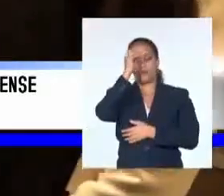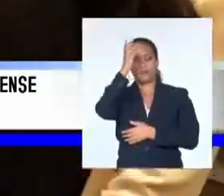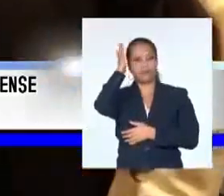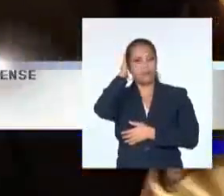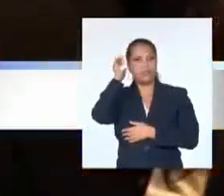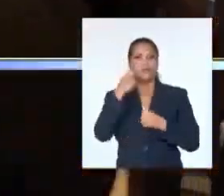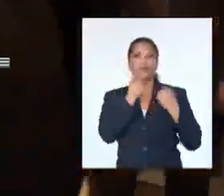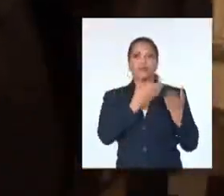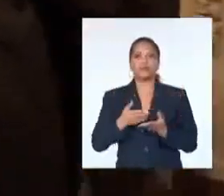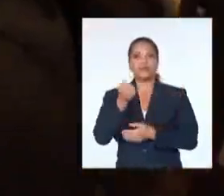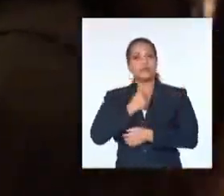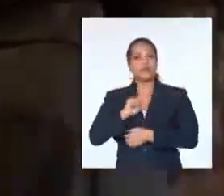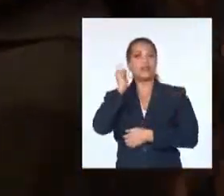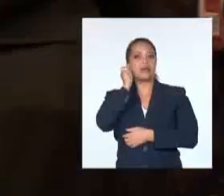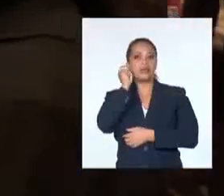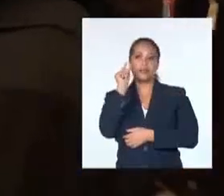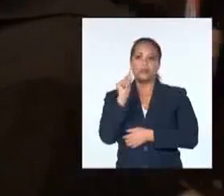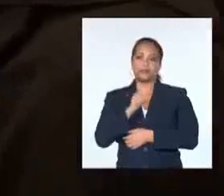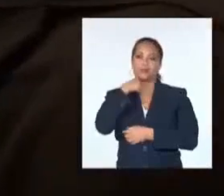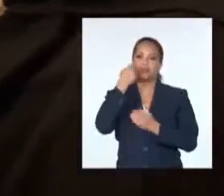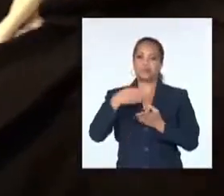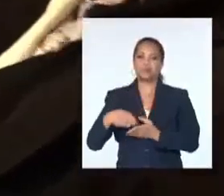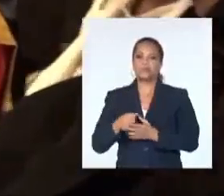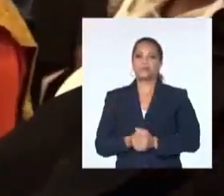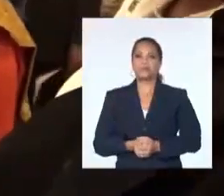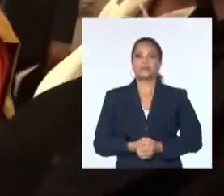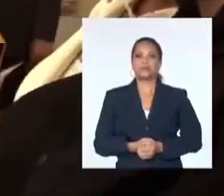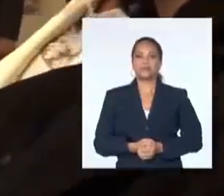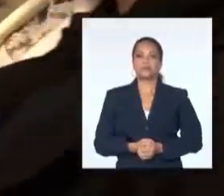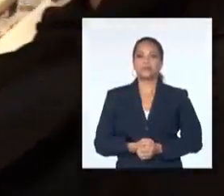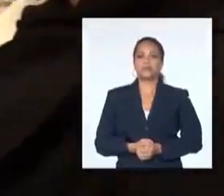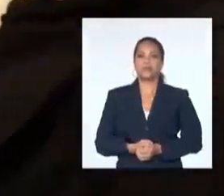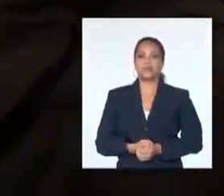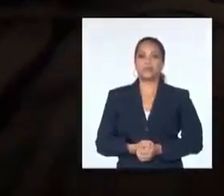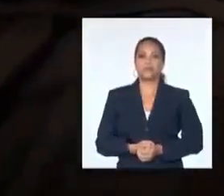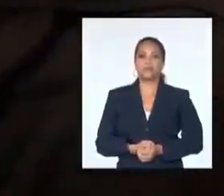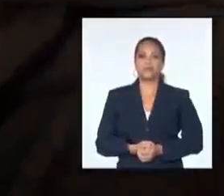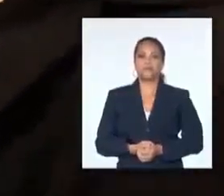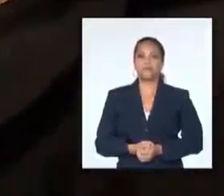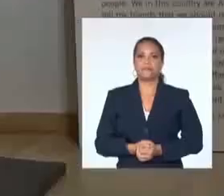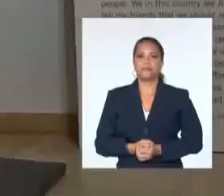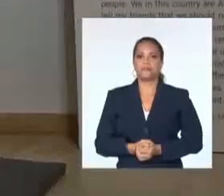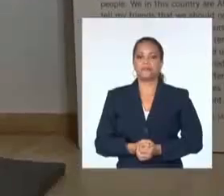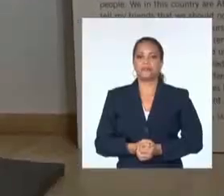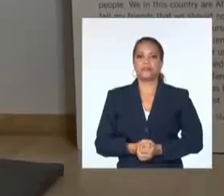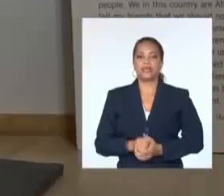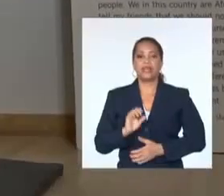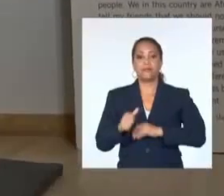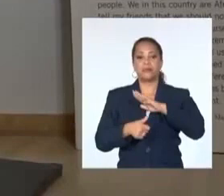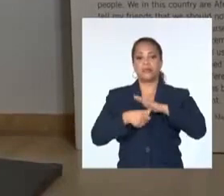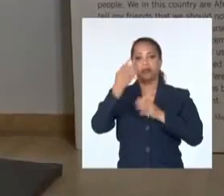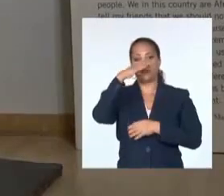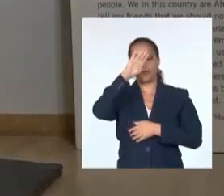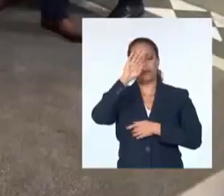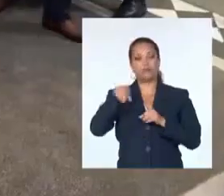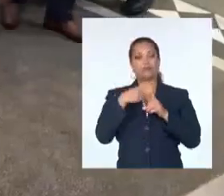hijas de Malcolm X y las autoridades de la prestigiosa institución neoyorquina. Aquí, el mandatario y la delegación oficial cubana